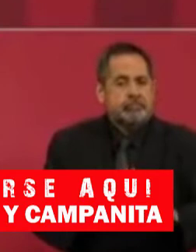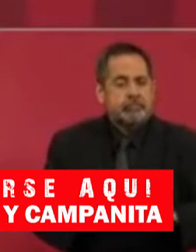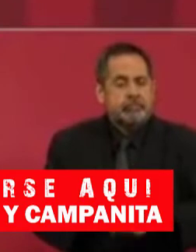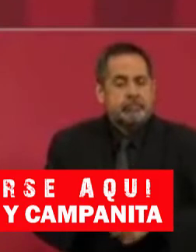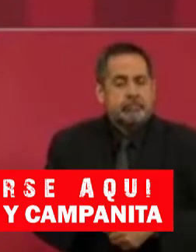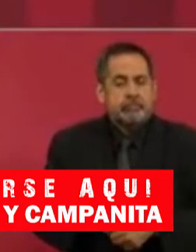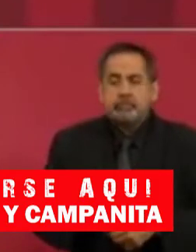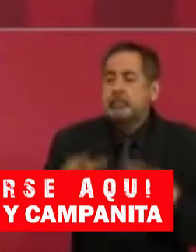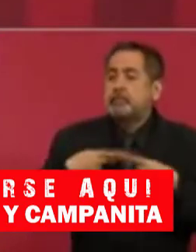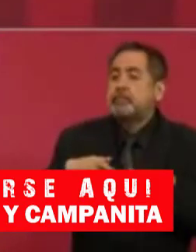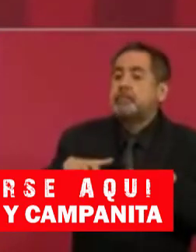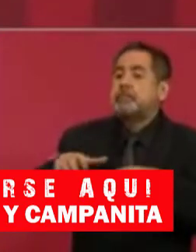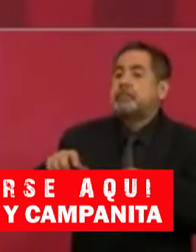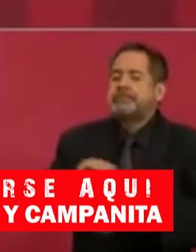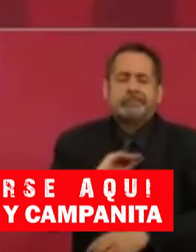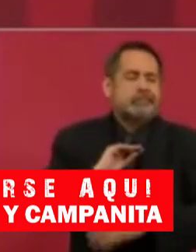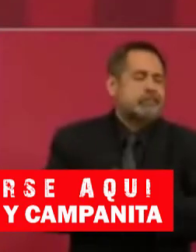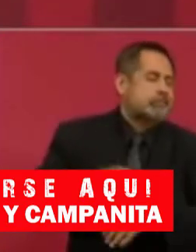desatender al pueblo.